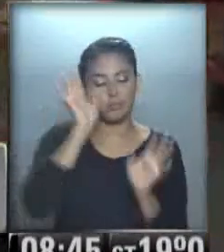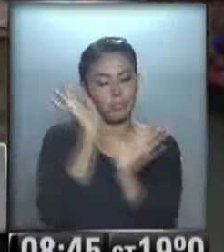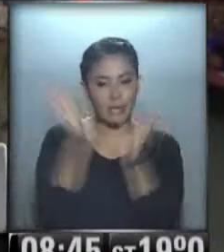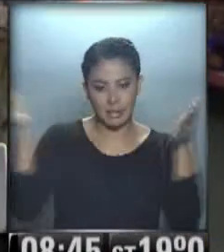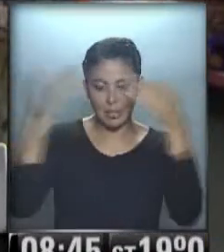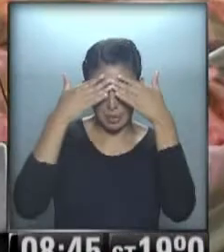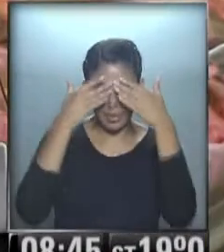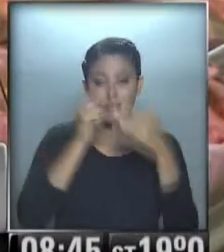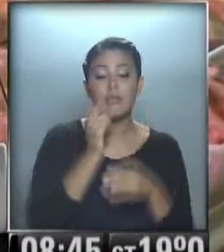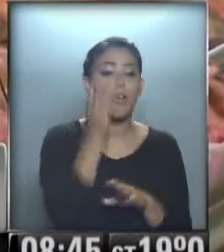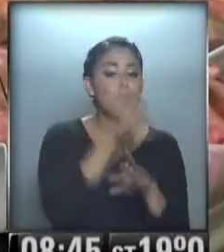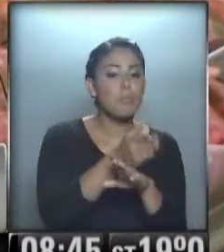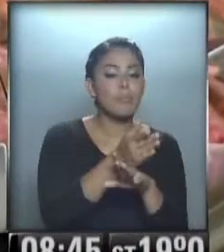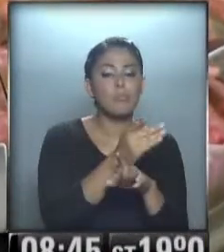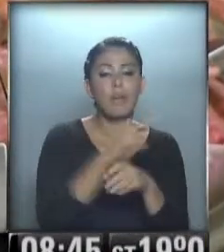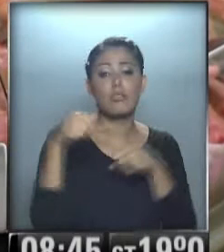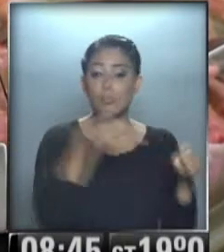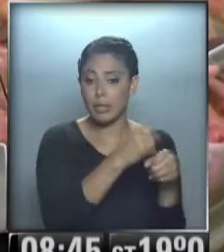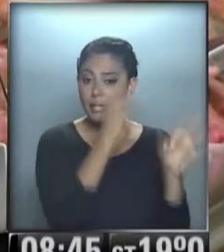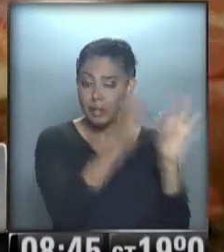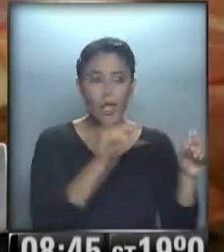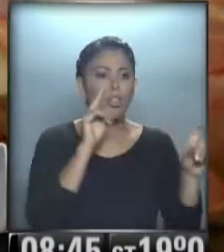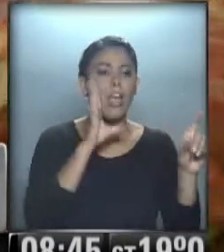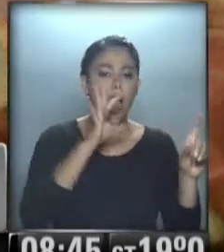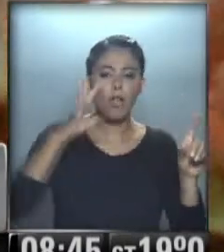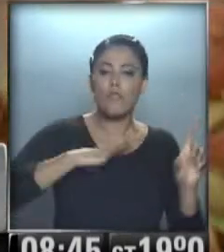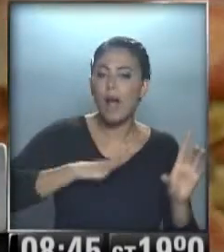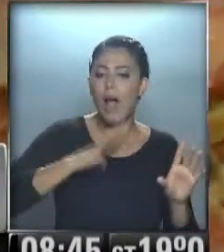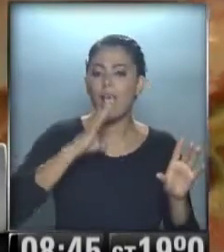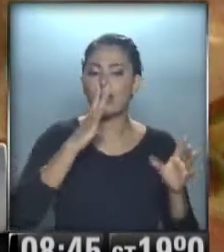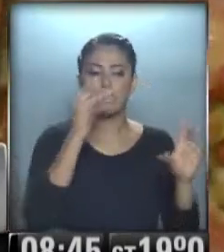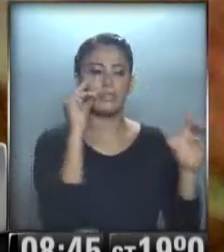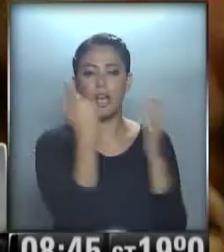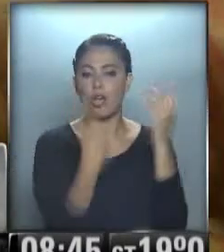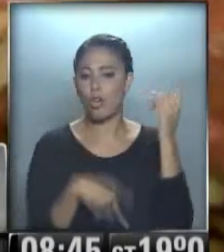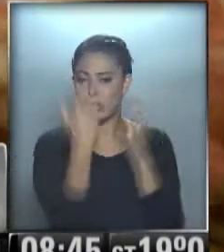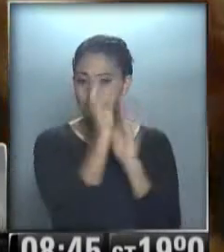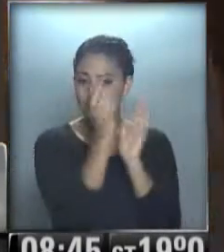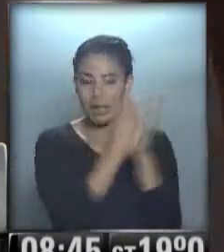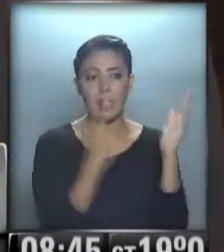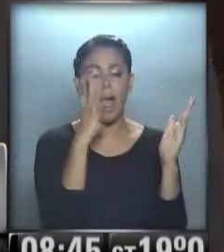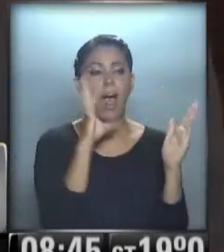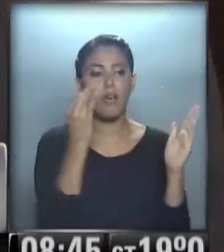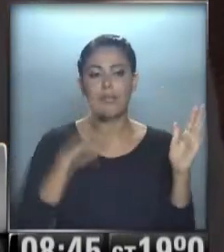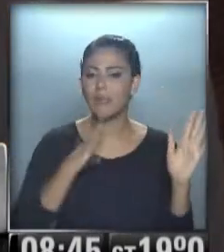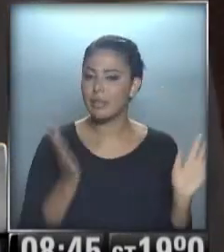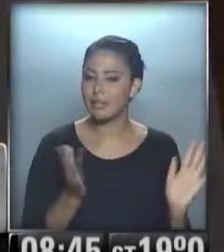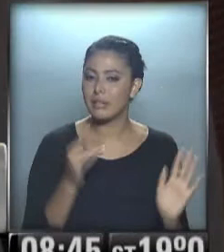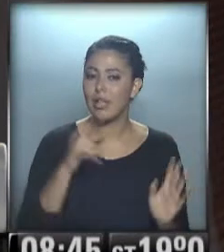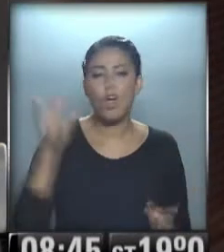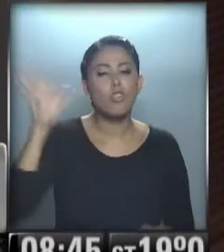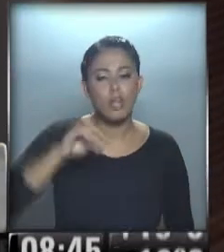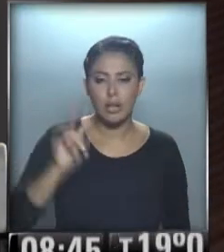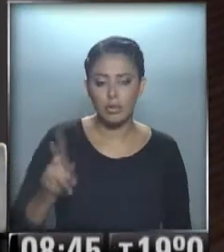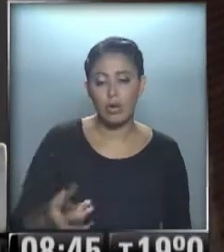uno va a la góndola y falta determinado producto o algunos productos, esto no sea habitual.